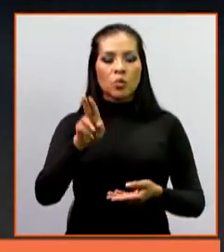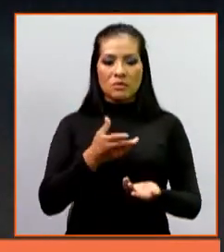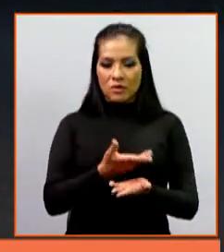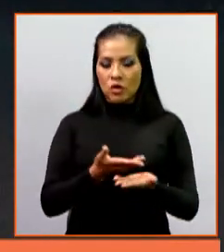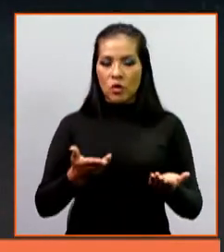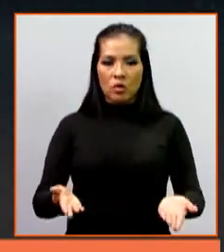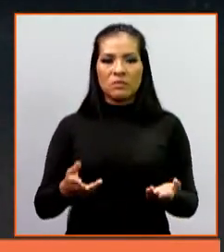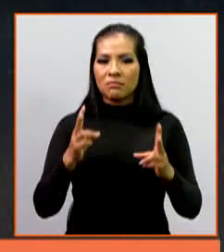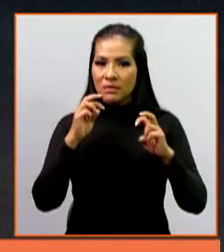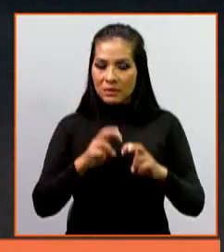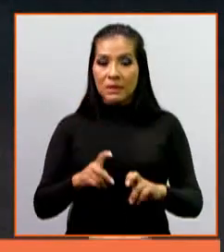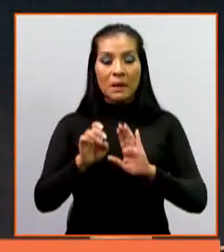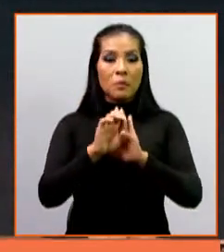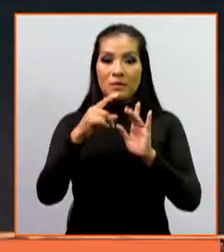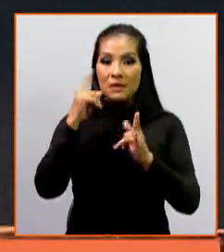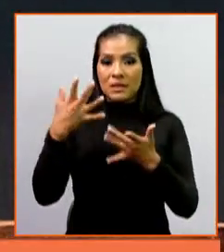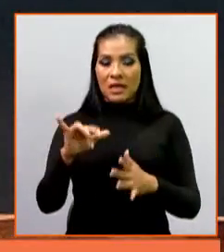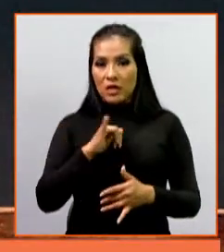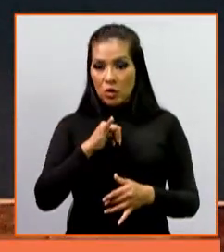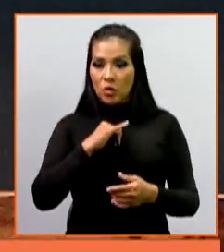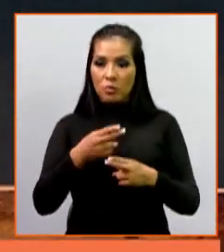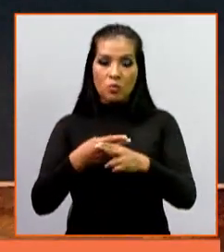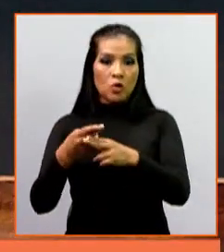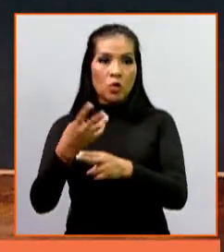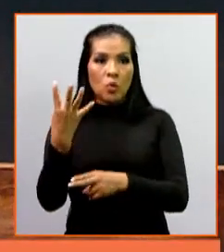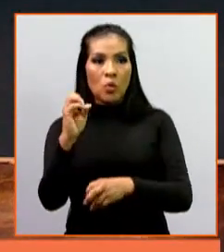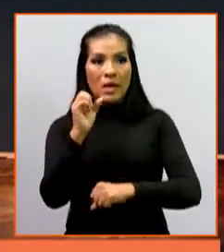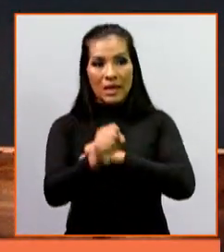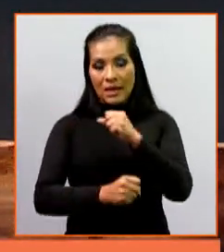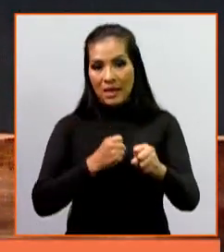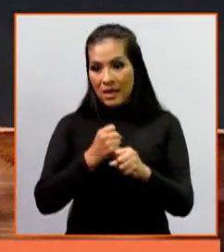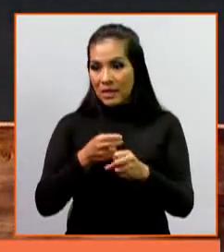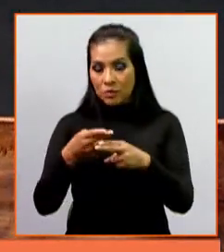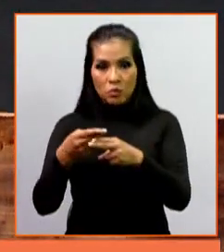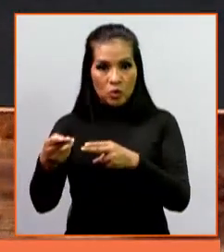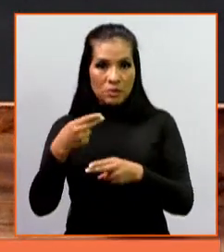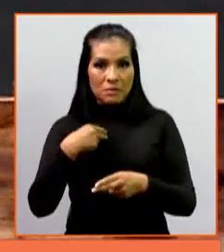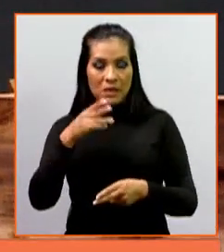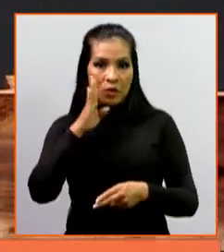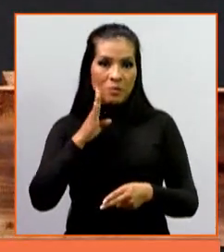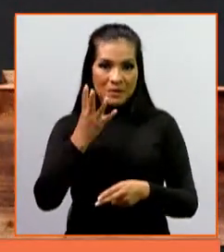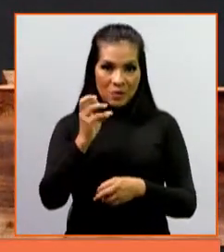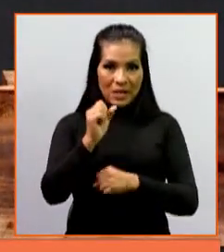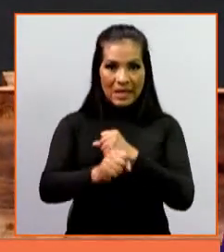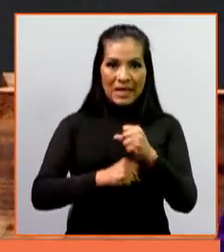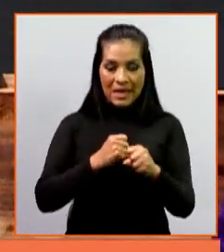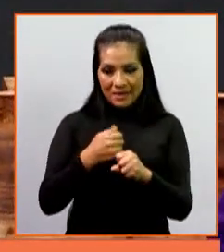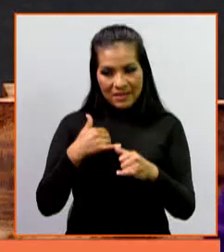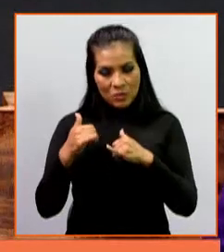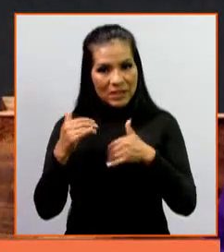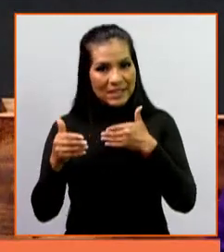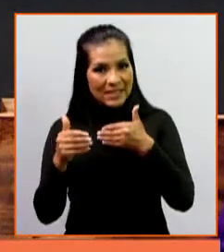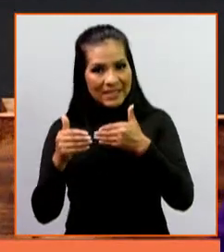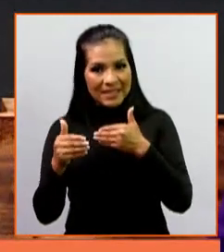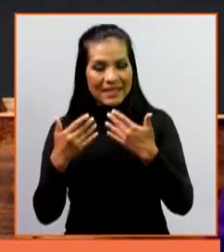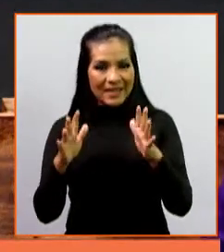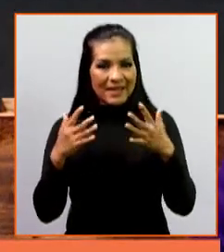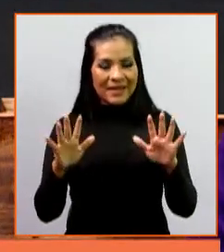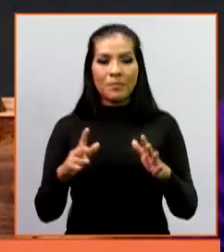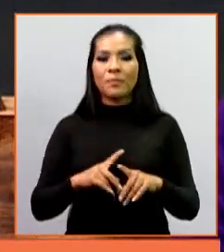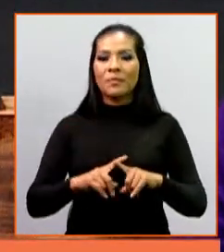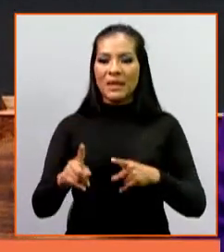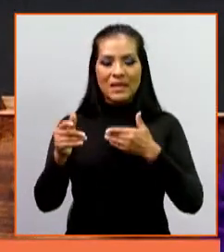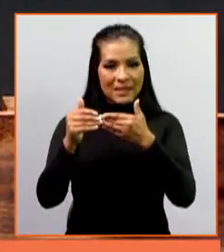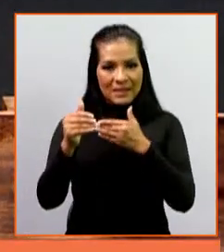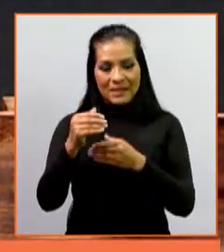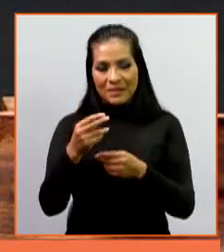menos, a mi edad, yo estoy por cumplir 40 dentro de poquito y estamos, empieza... Estamos, listo. Fuerte. Falta un